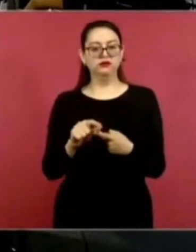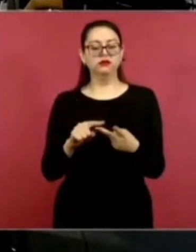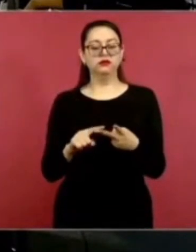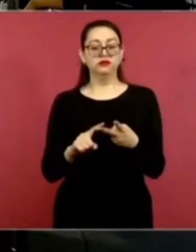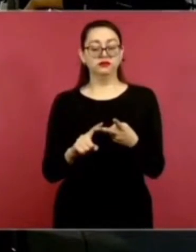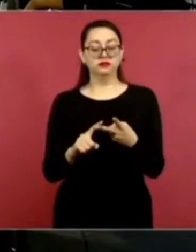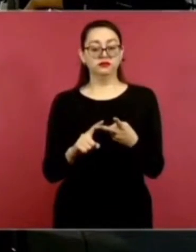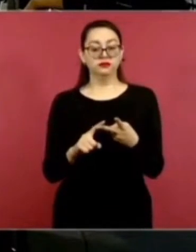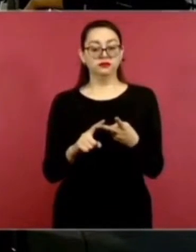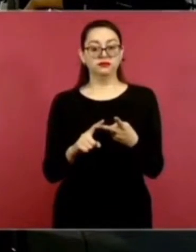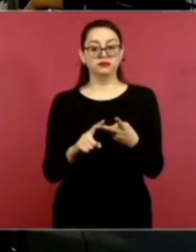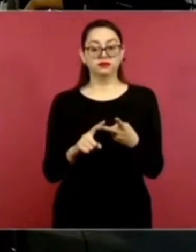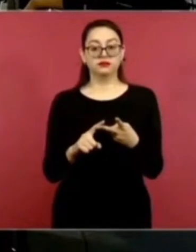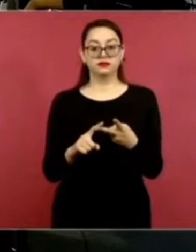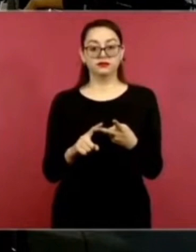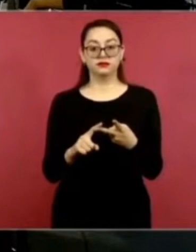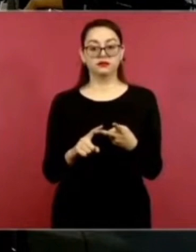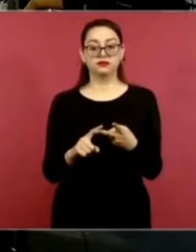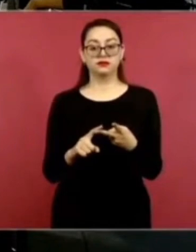Pues